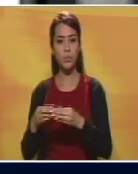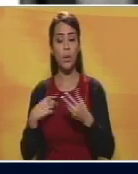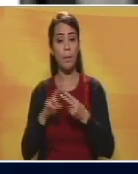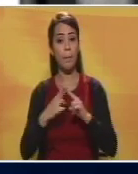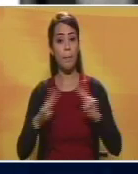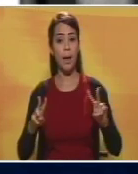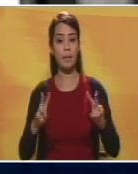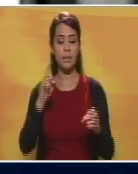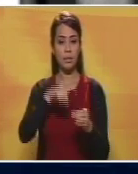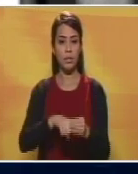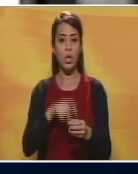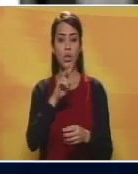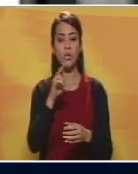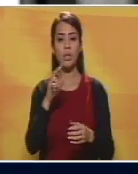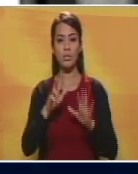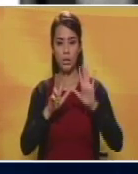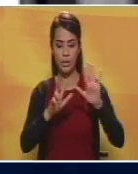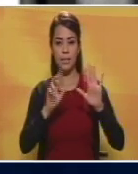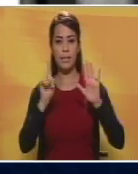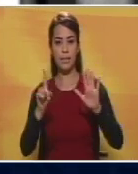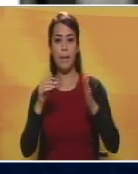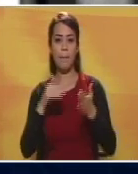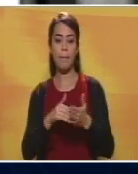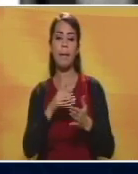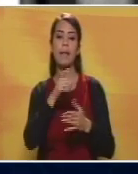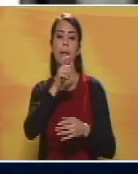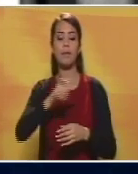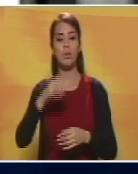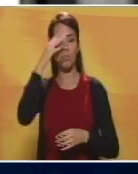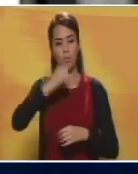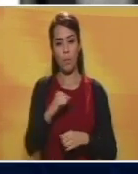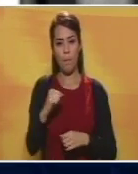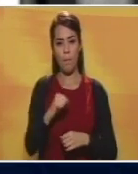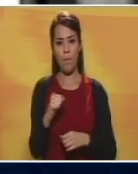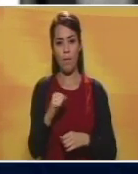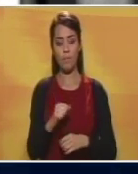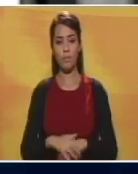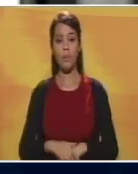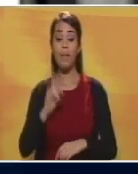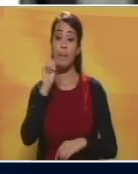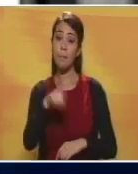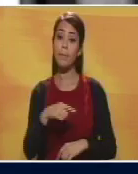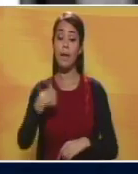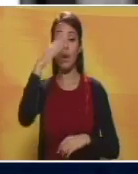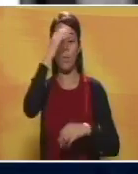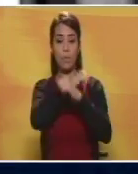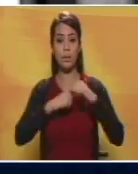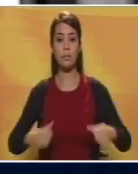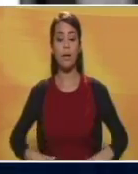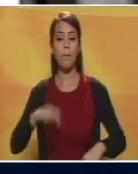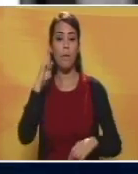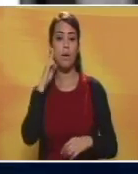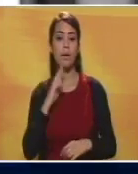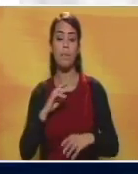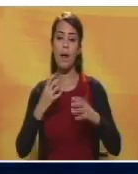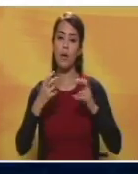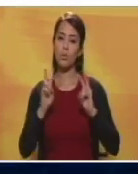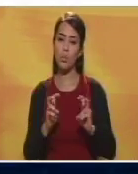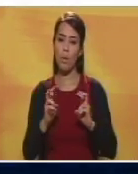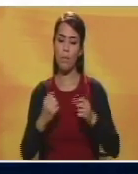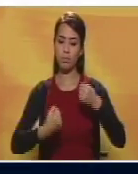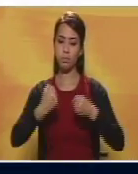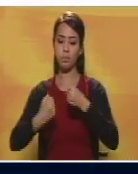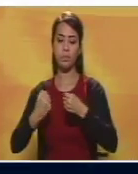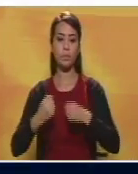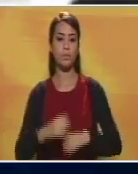y se incorporarán 286 funcionarios de la Policía Nacional, así como de la Guardia Nacional Bolivariana con nuevas unidades de patrullaje. El